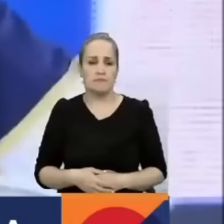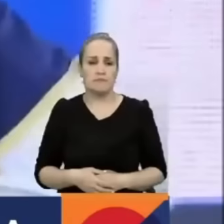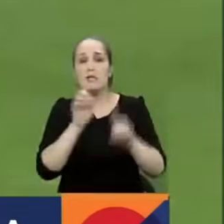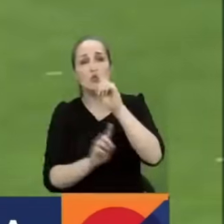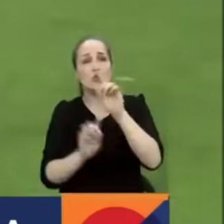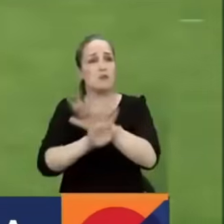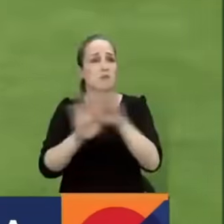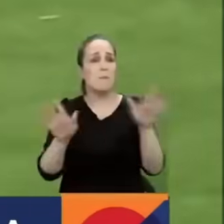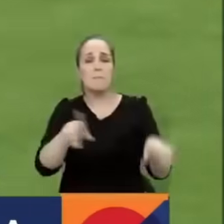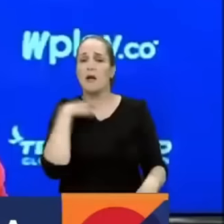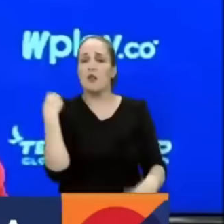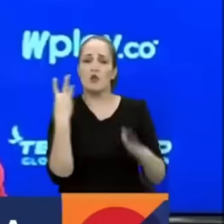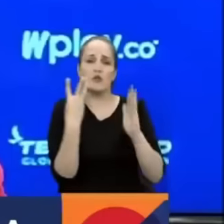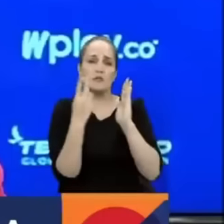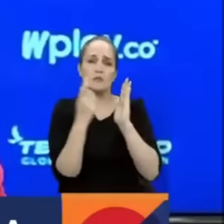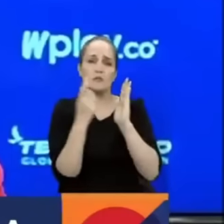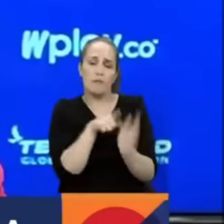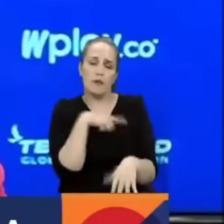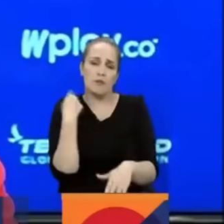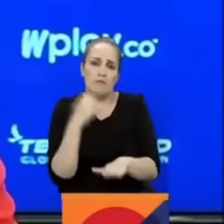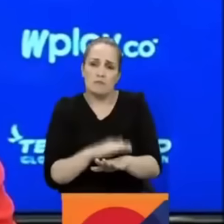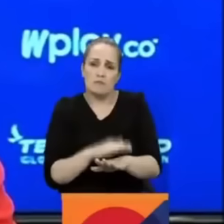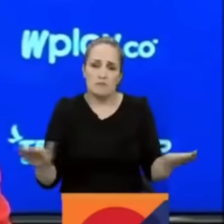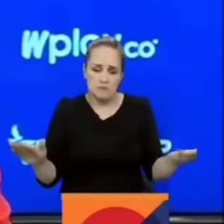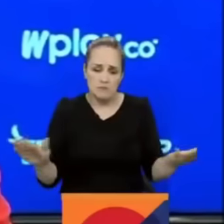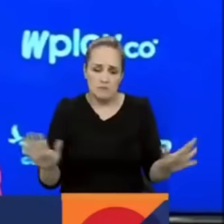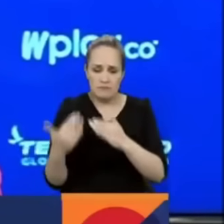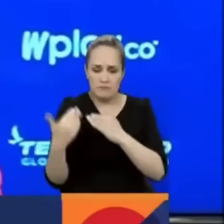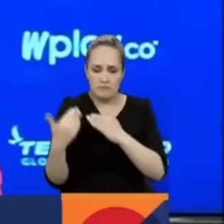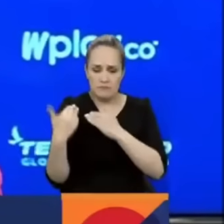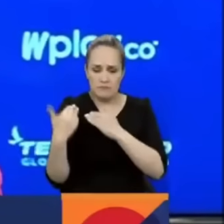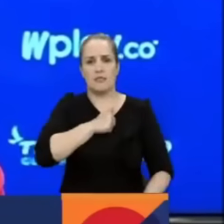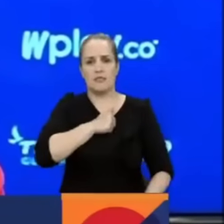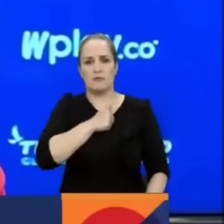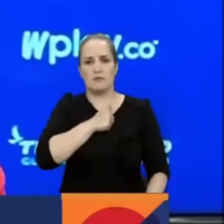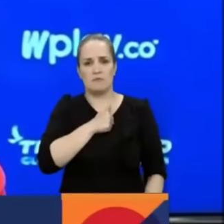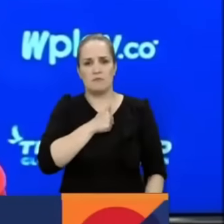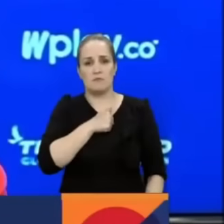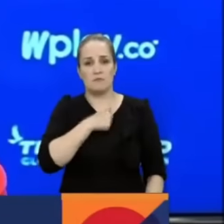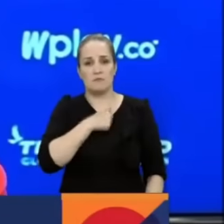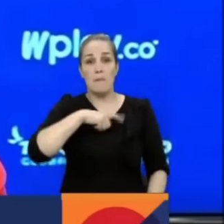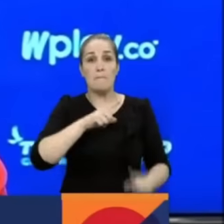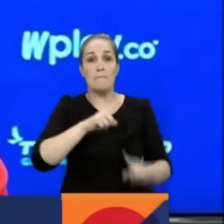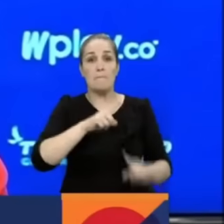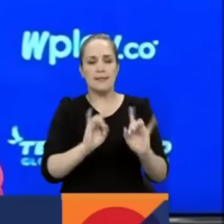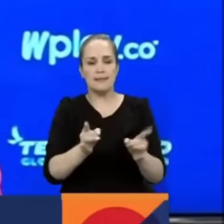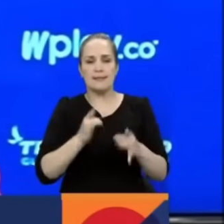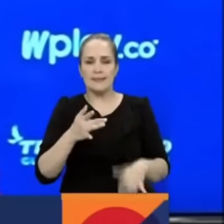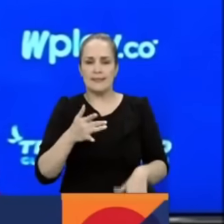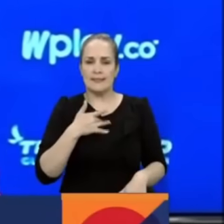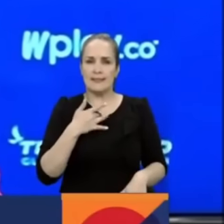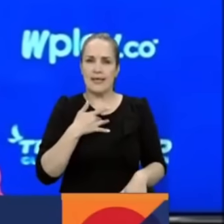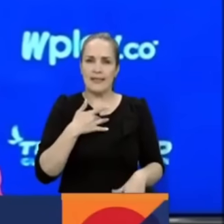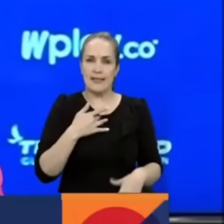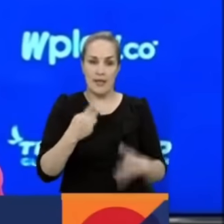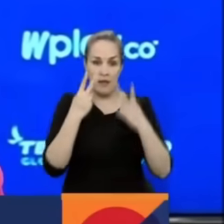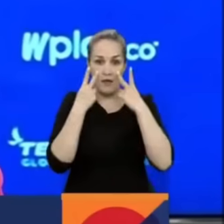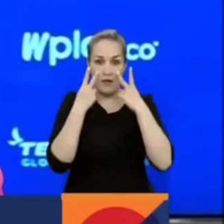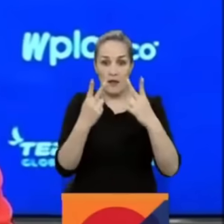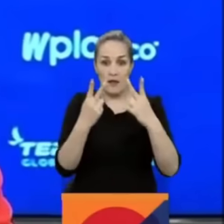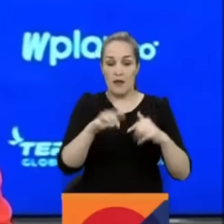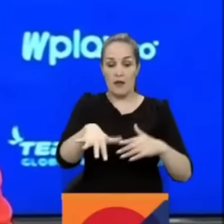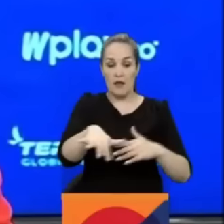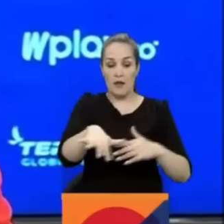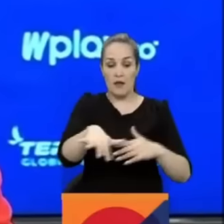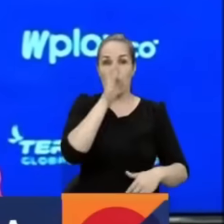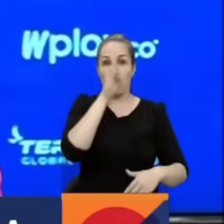puntos. Es responsabilidad mía, pero sí me quedo con la sensación de lo que veo de cara a futuro.